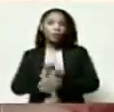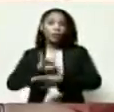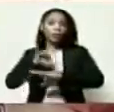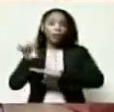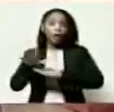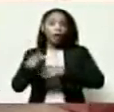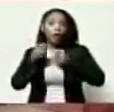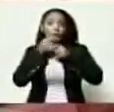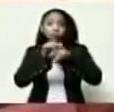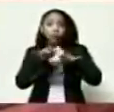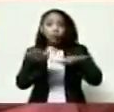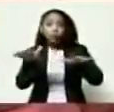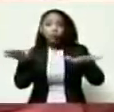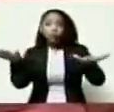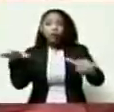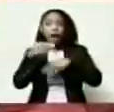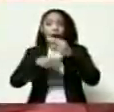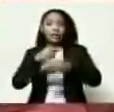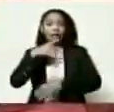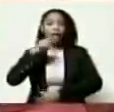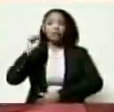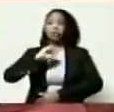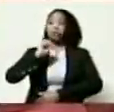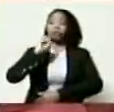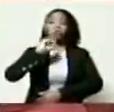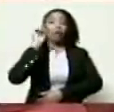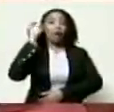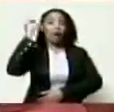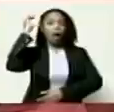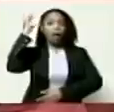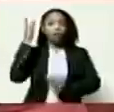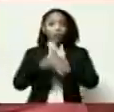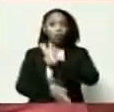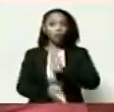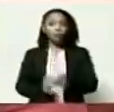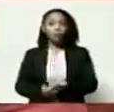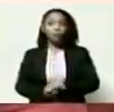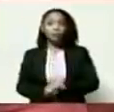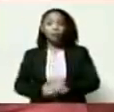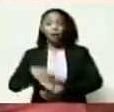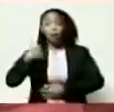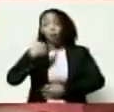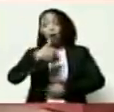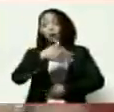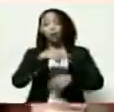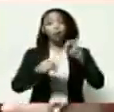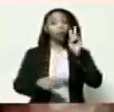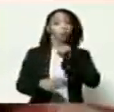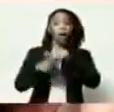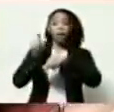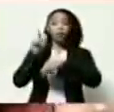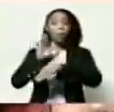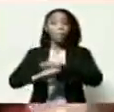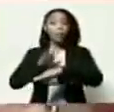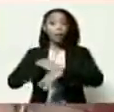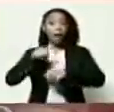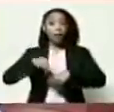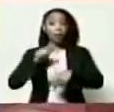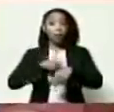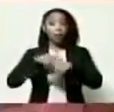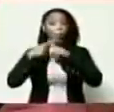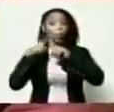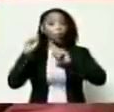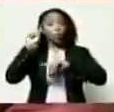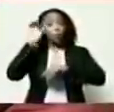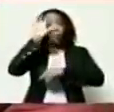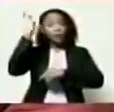correr y darlas por ciertas. De cuando vemos que eso ocurre en este momento en otros países, decimos, bueno,